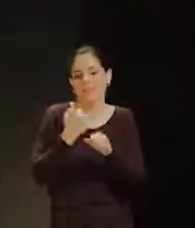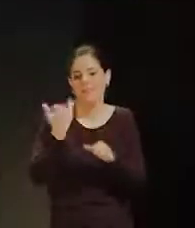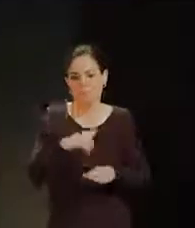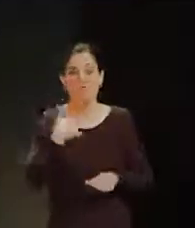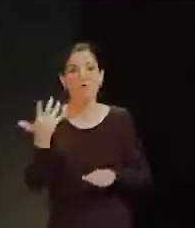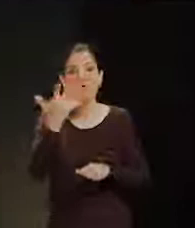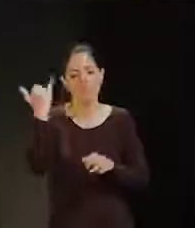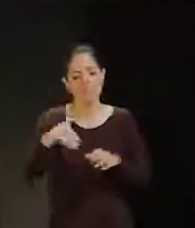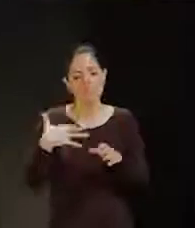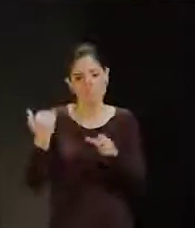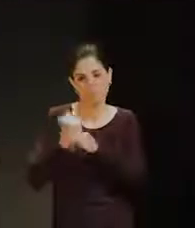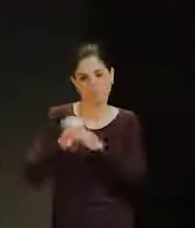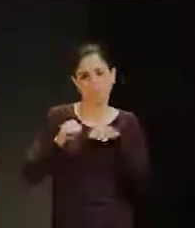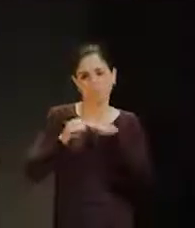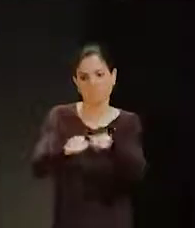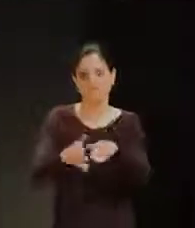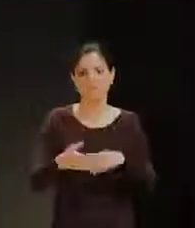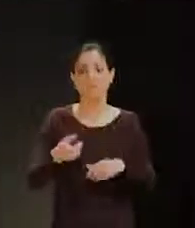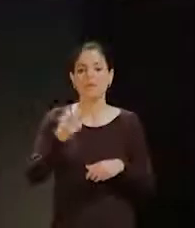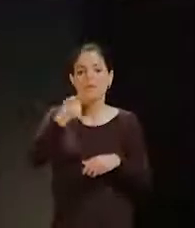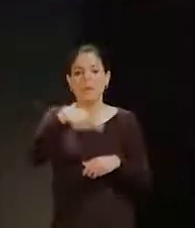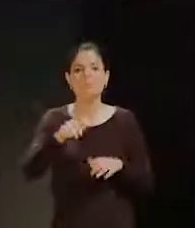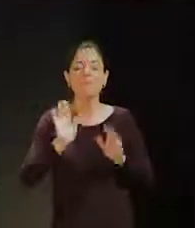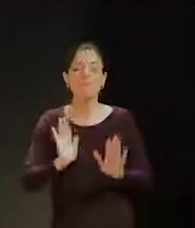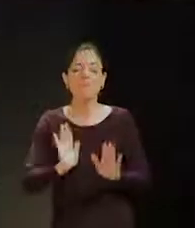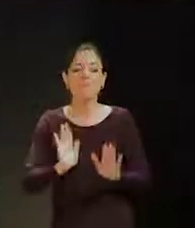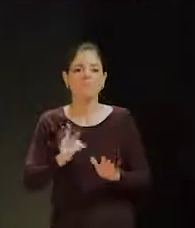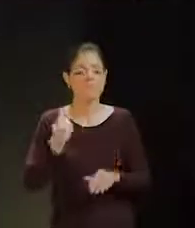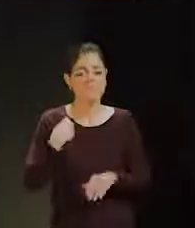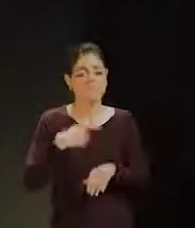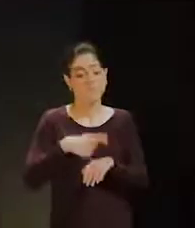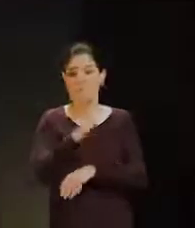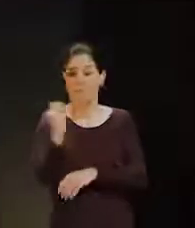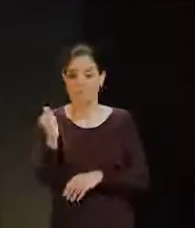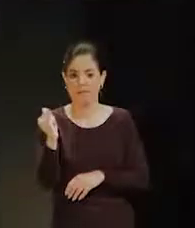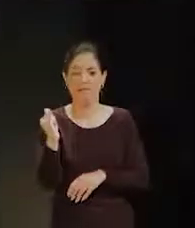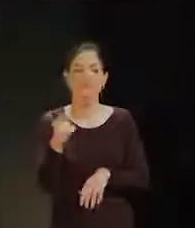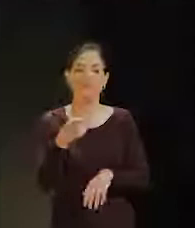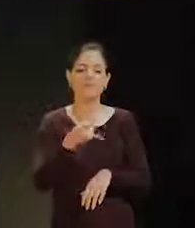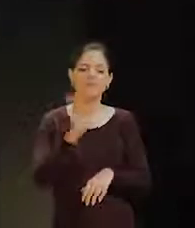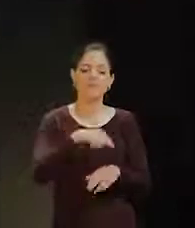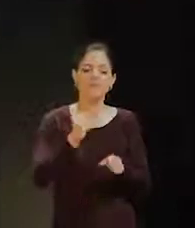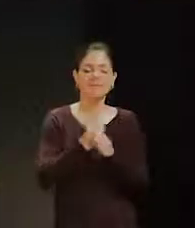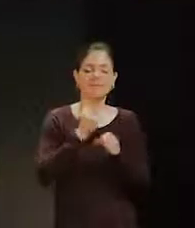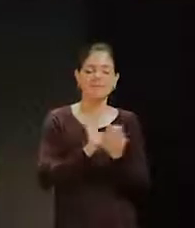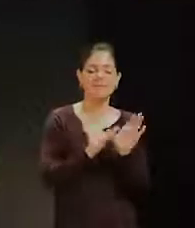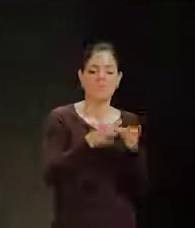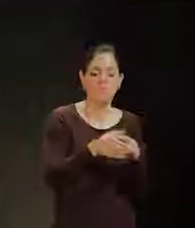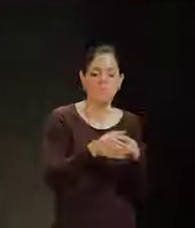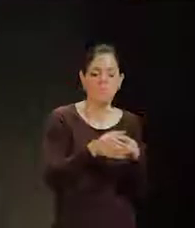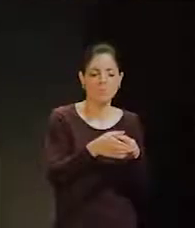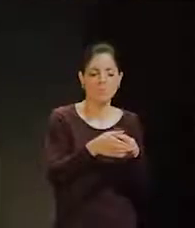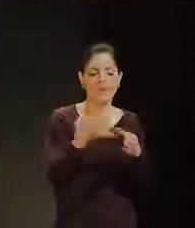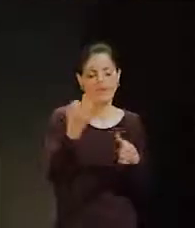ópera juntos, mí y vosotros, y pero en el mismo tiempo un trabajo con la comunidad de